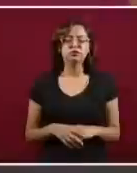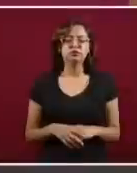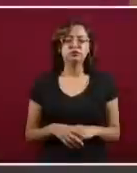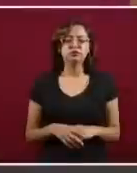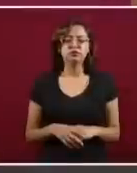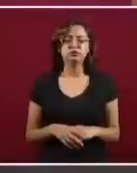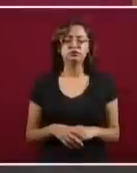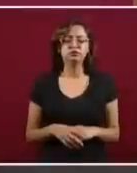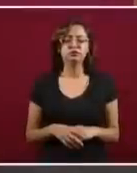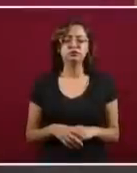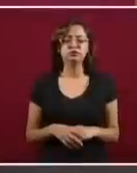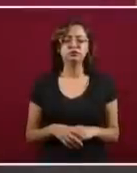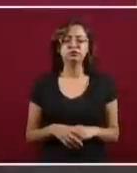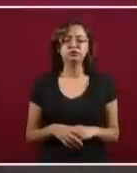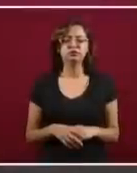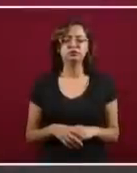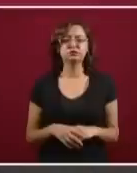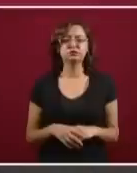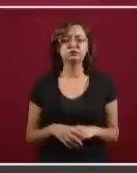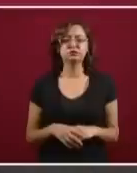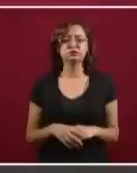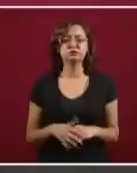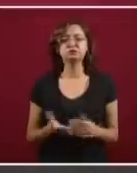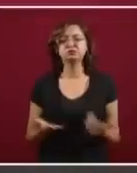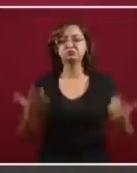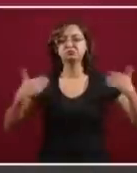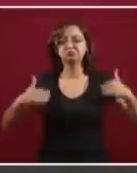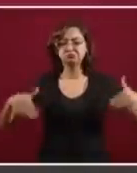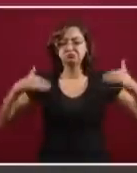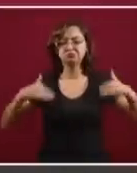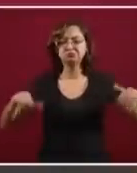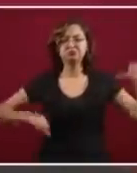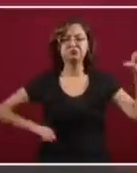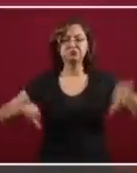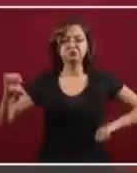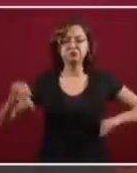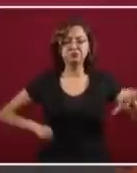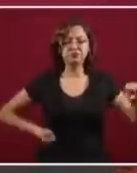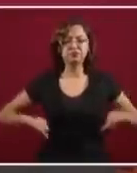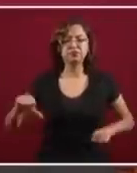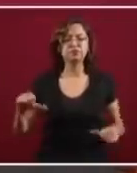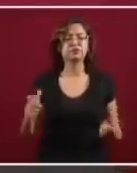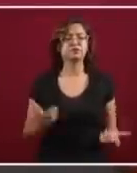con actividades recreativas sanas